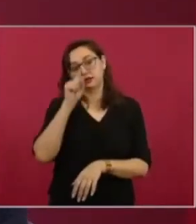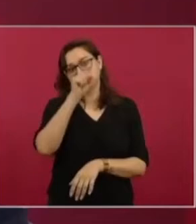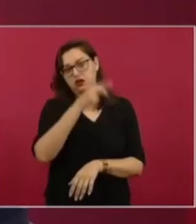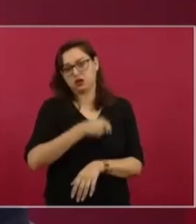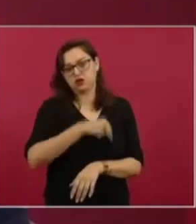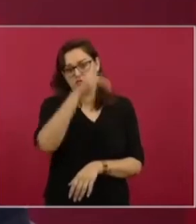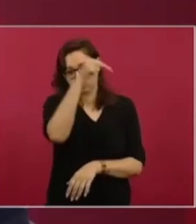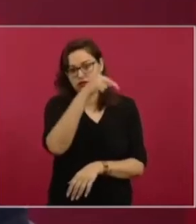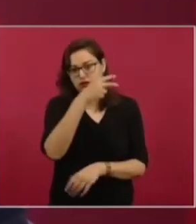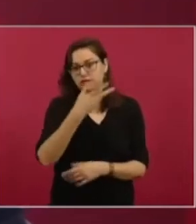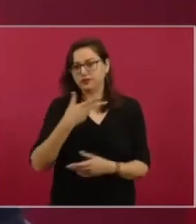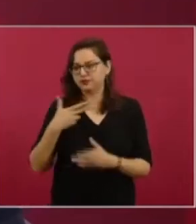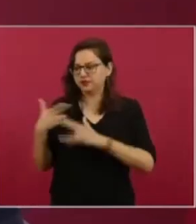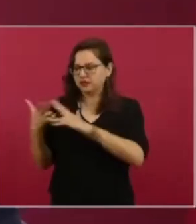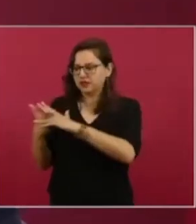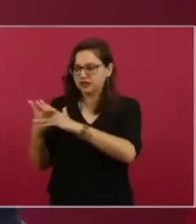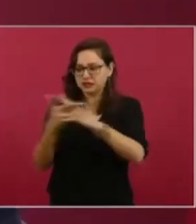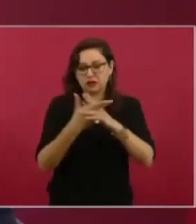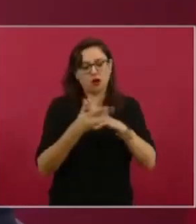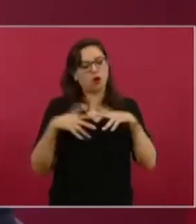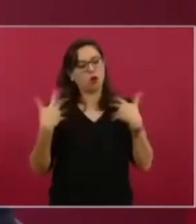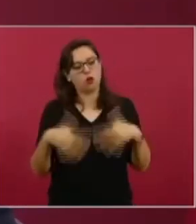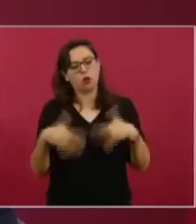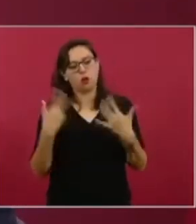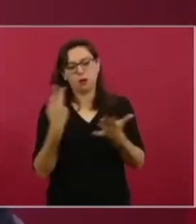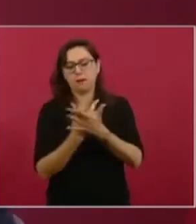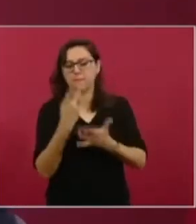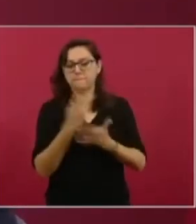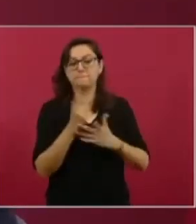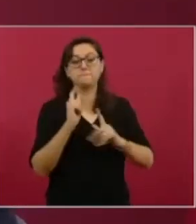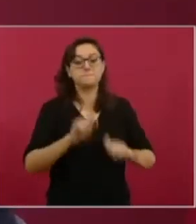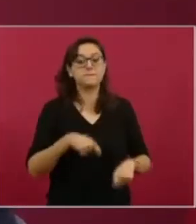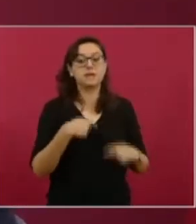Entonces, de repente pasó como lo de